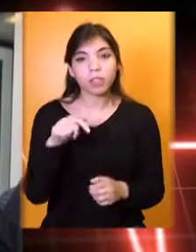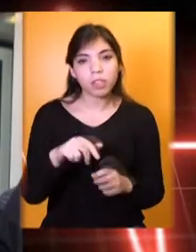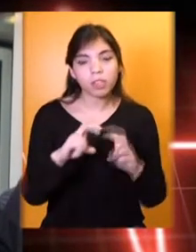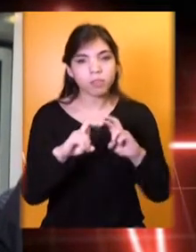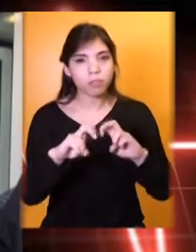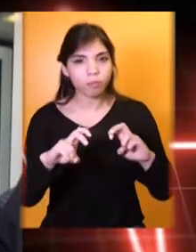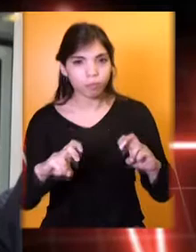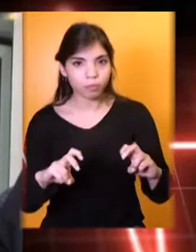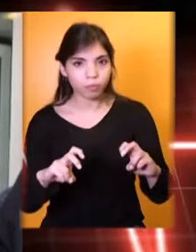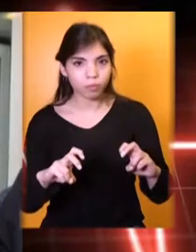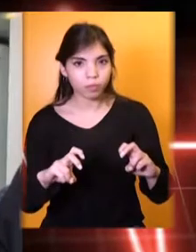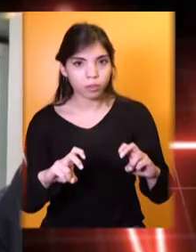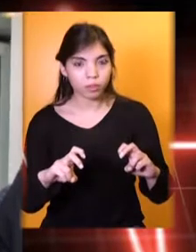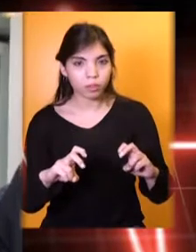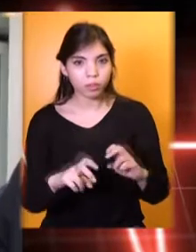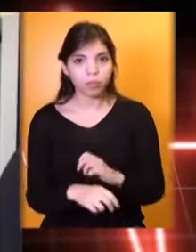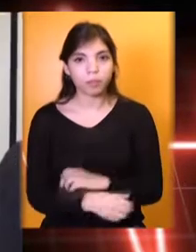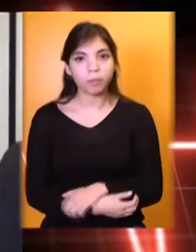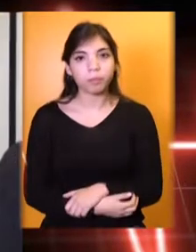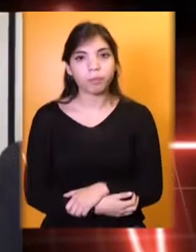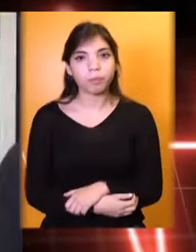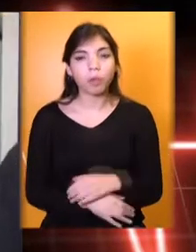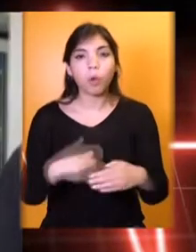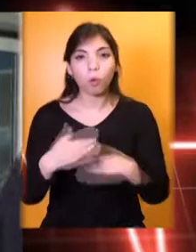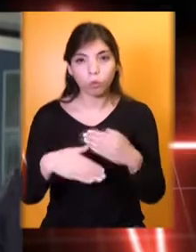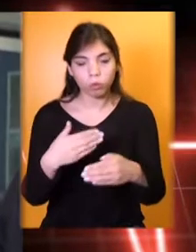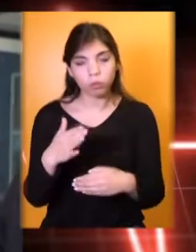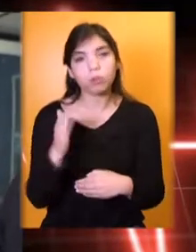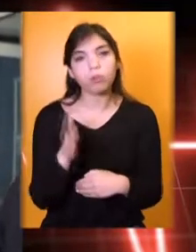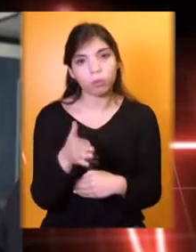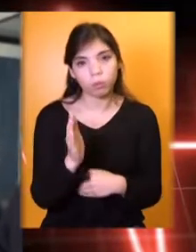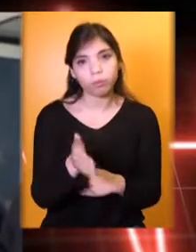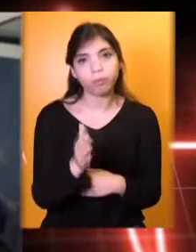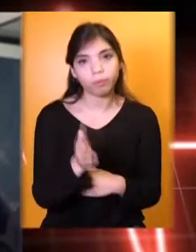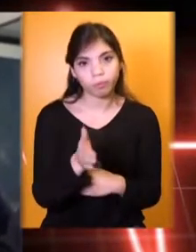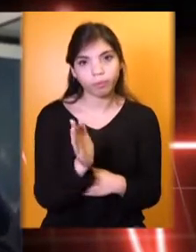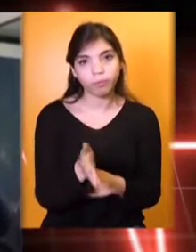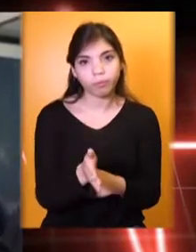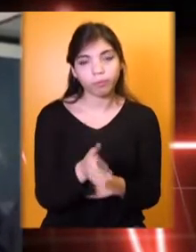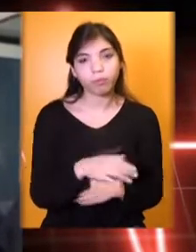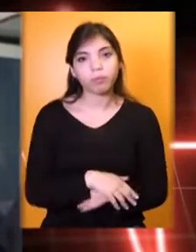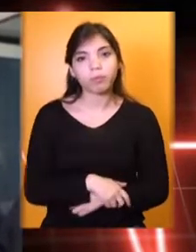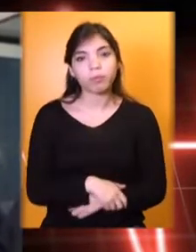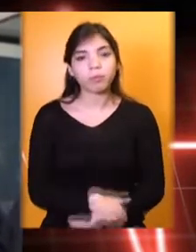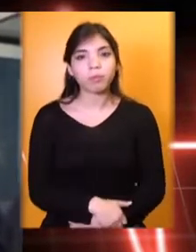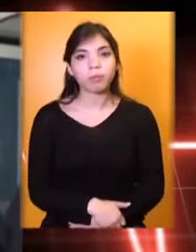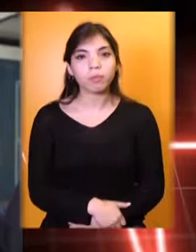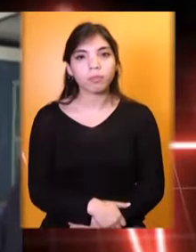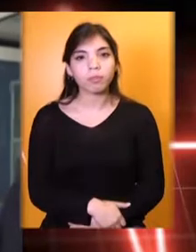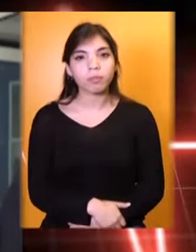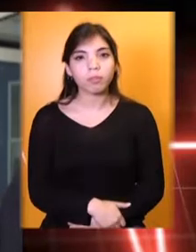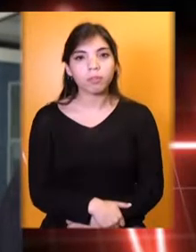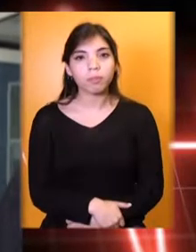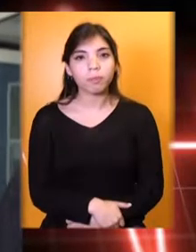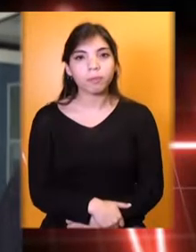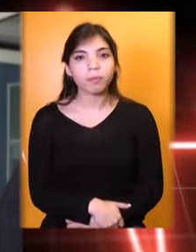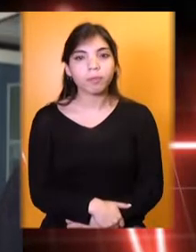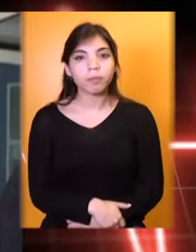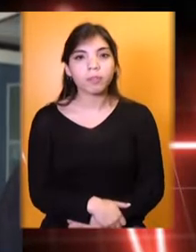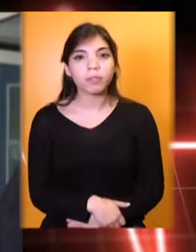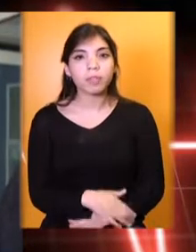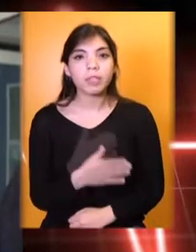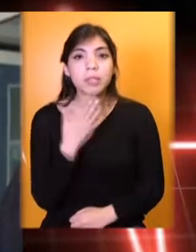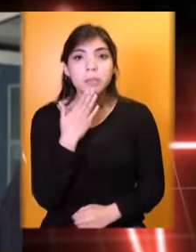ese sumario administrativo que ha seguido su curso finalmente es una demostración también de la rigurosidad con